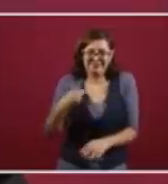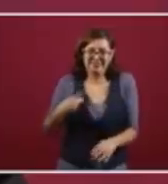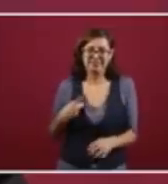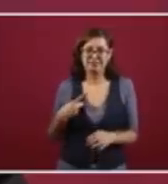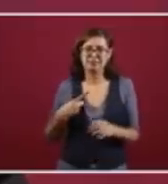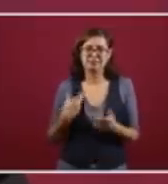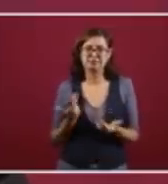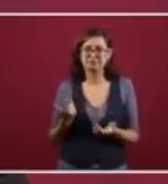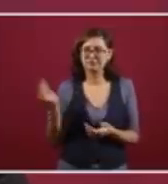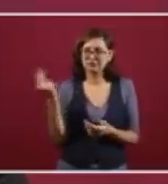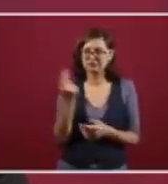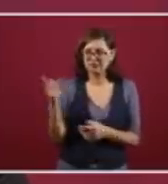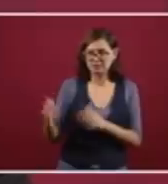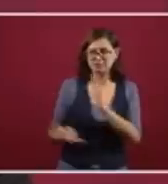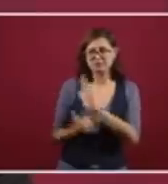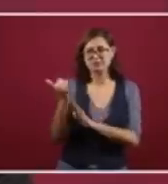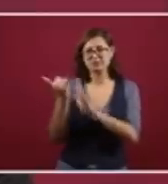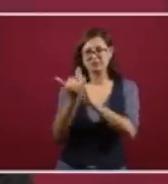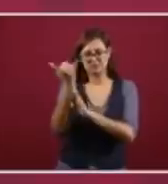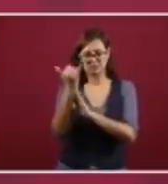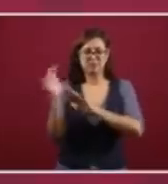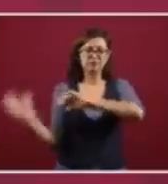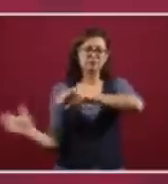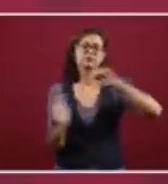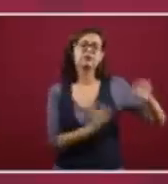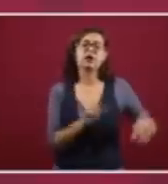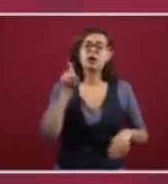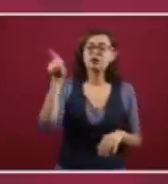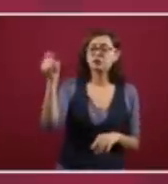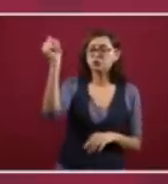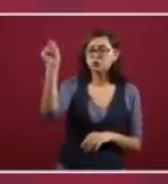la obra. En el caso del Tren Maya no hay